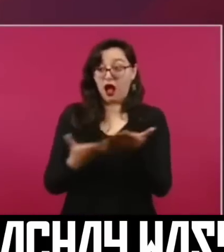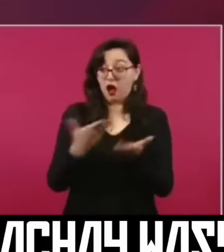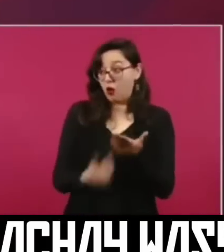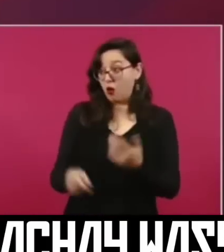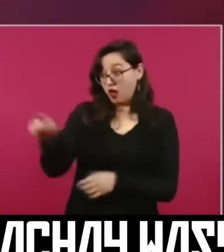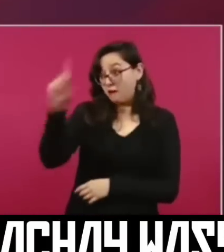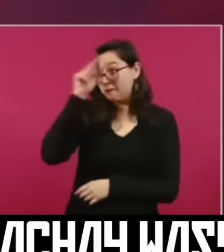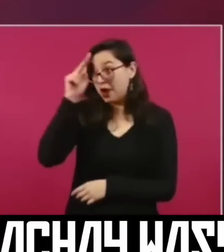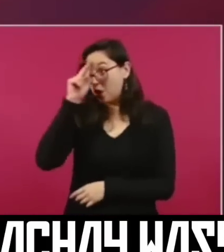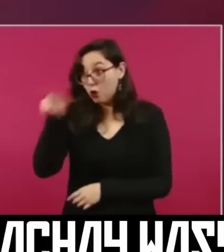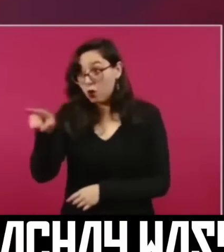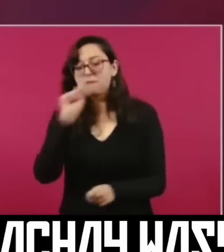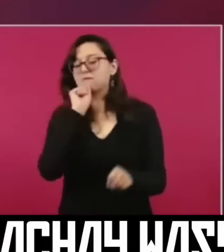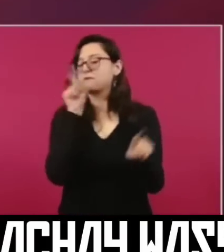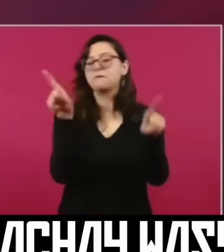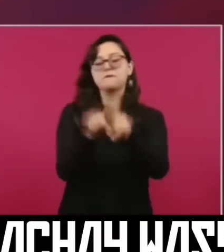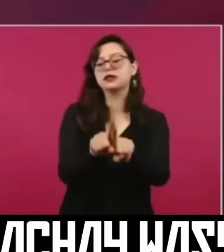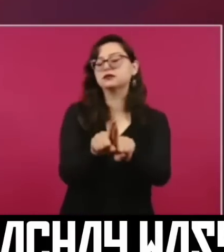parecido